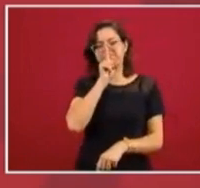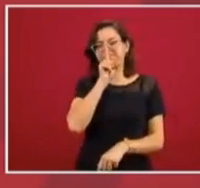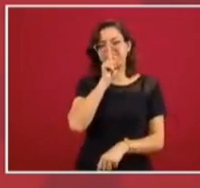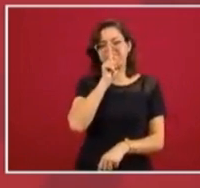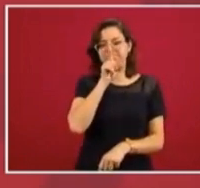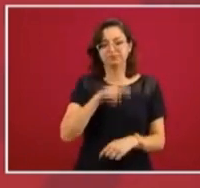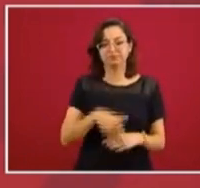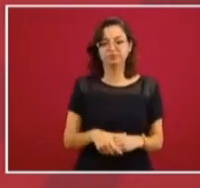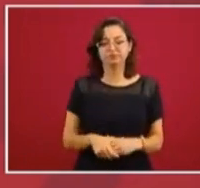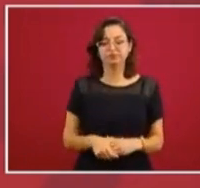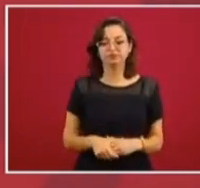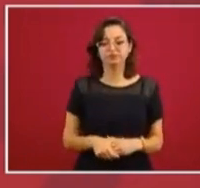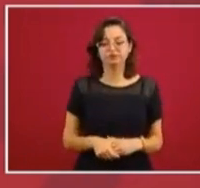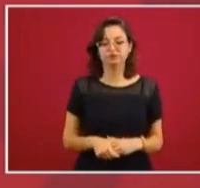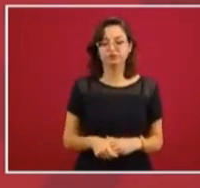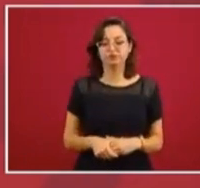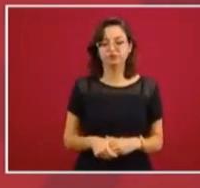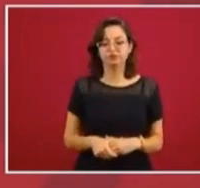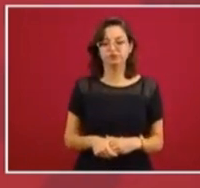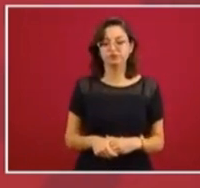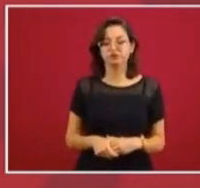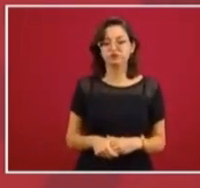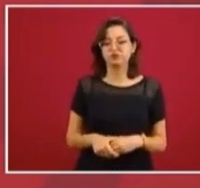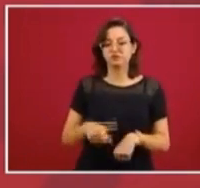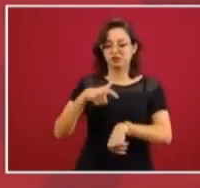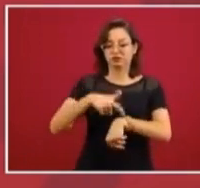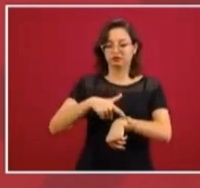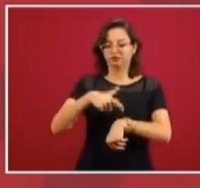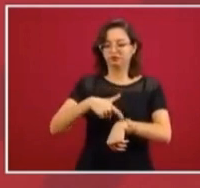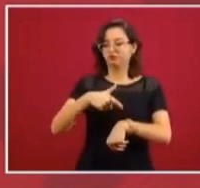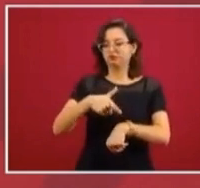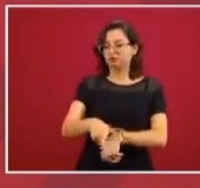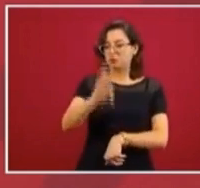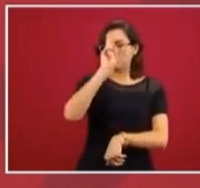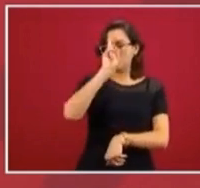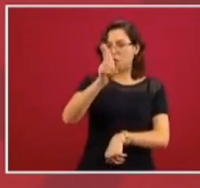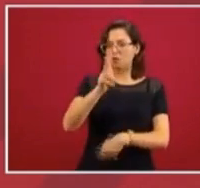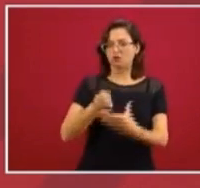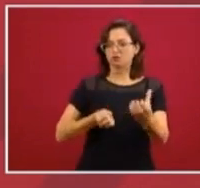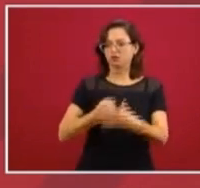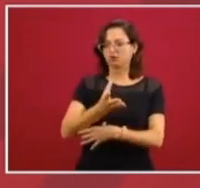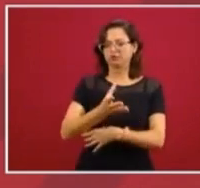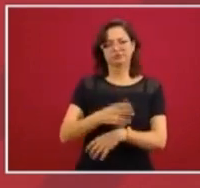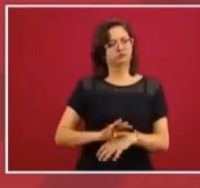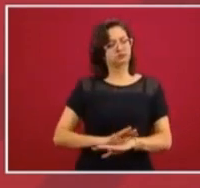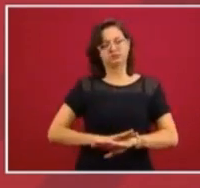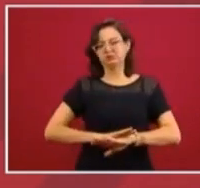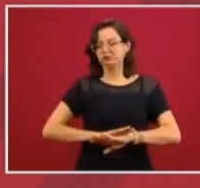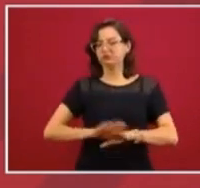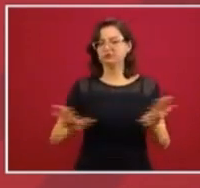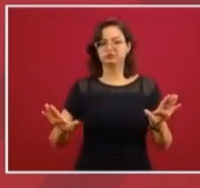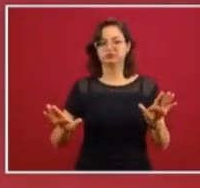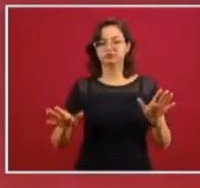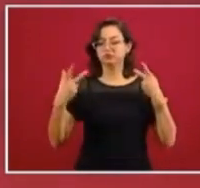no ha habido toque de queda ni ninguna de esas medidas. Todo lo ha hecho